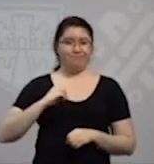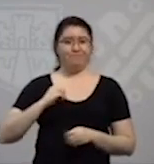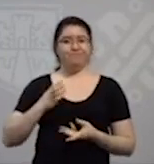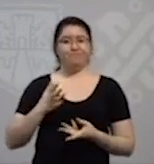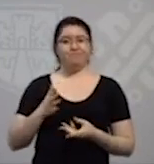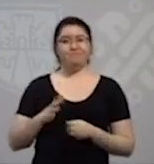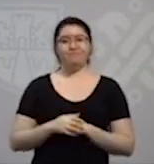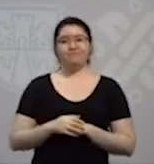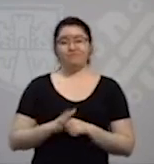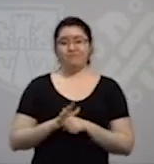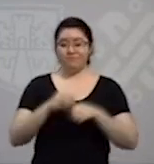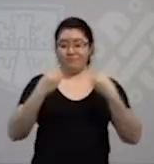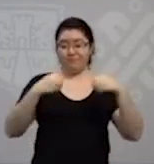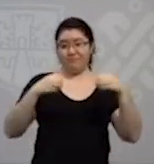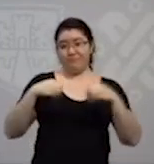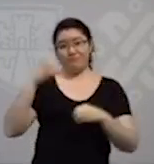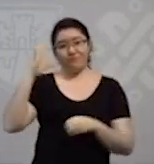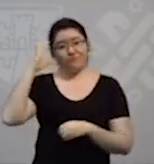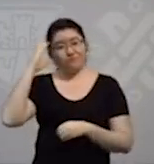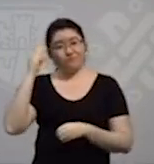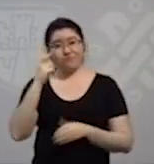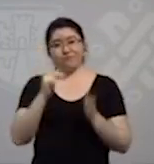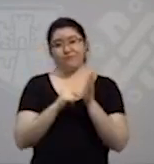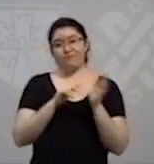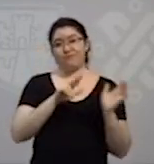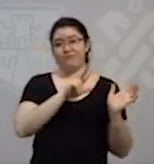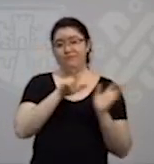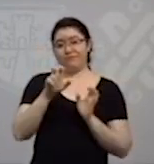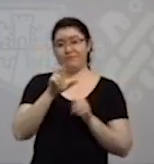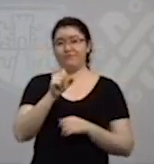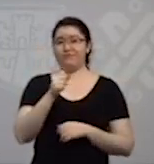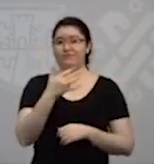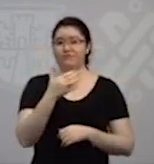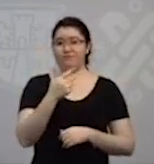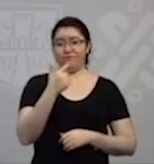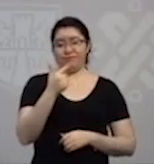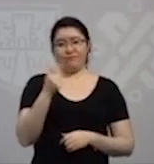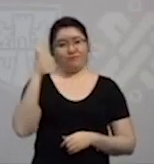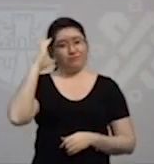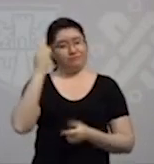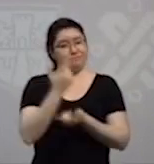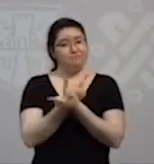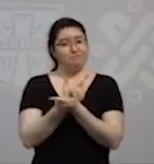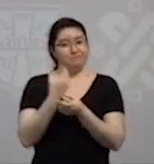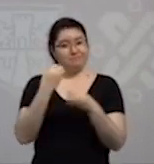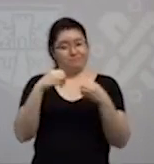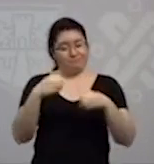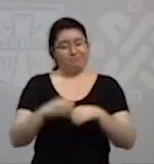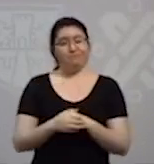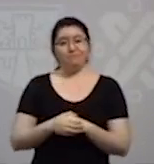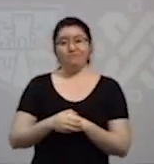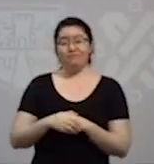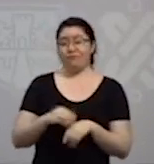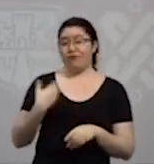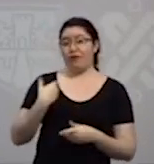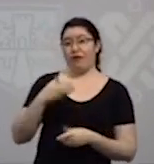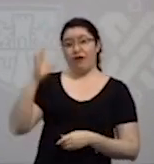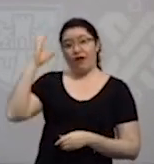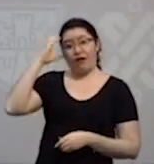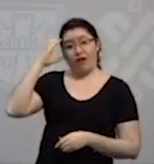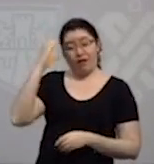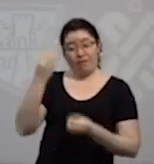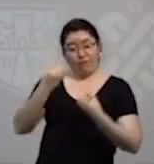Tenemos 2.857 camas ocupadas en la Ciudad de México. Y de camas intubadas están